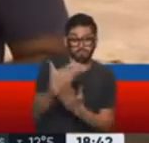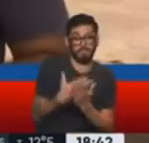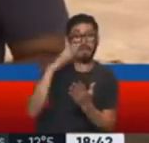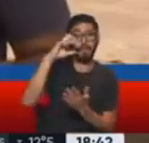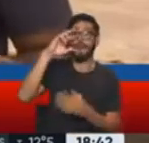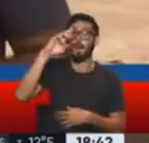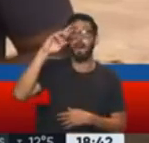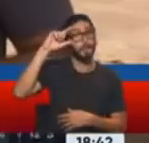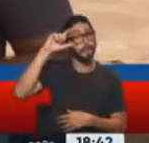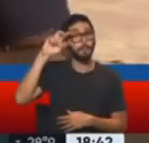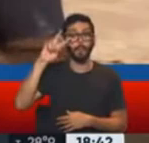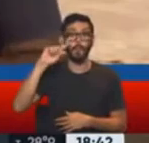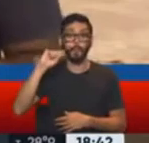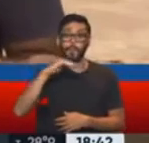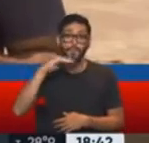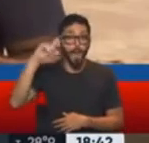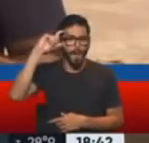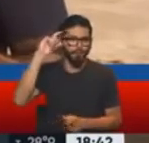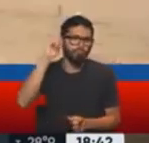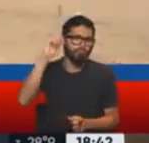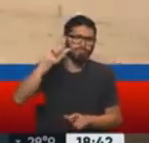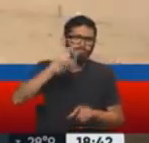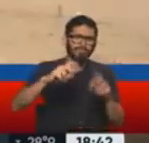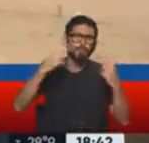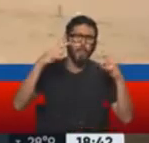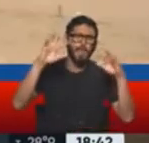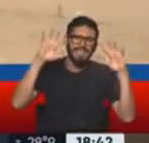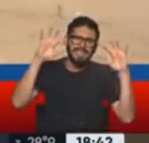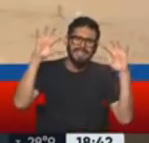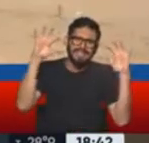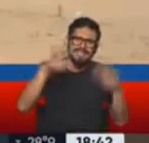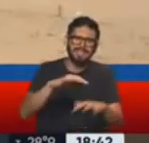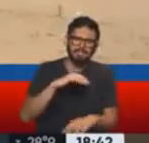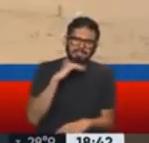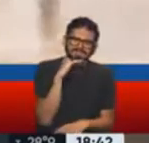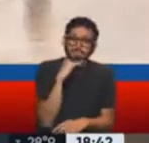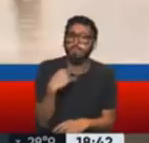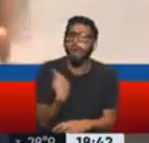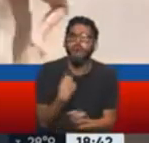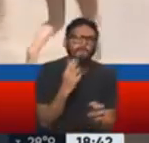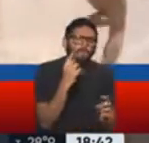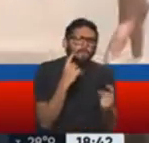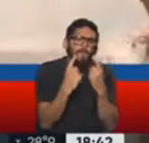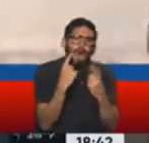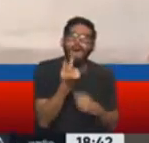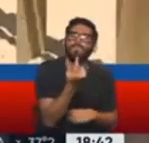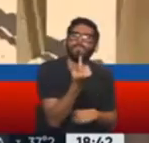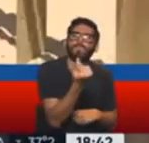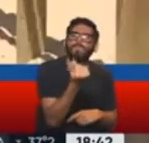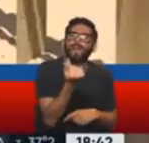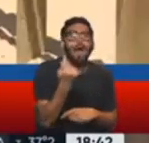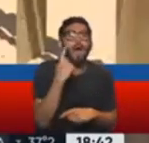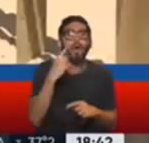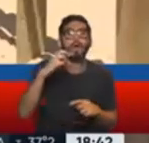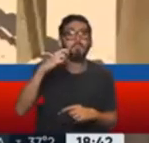costa atlántica esté repleta de turistas. Hicimos un relevamiento de precios para saber cuánto cuesta